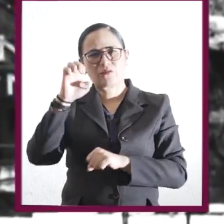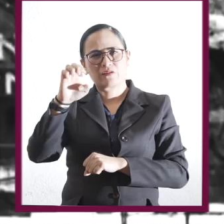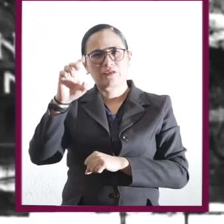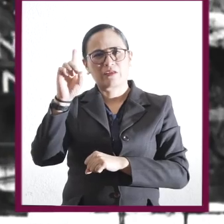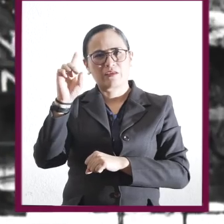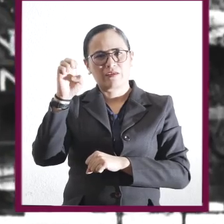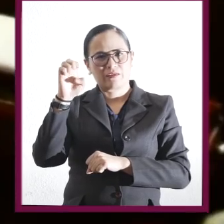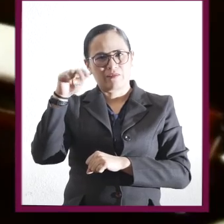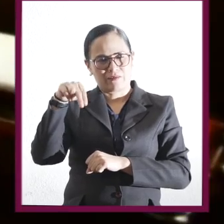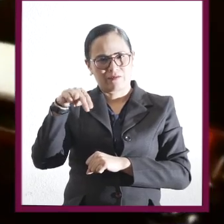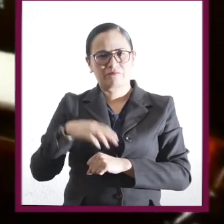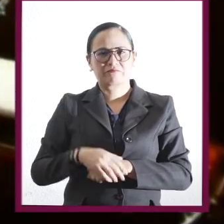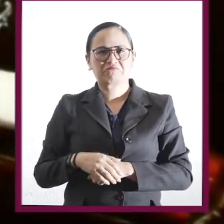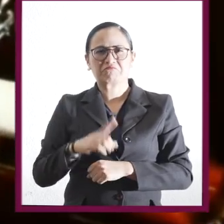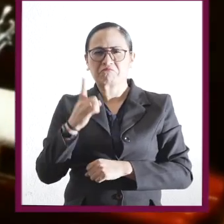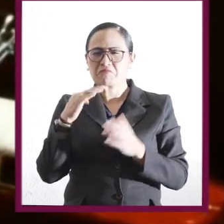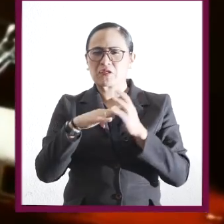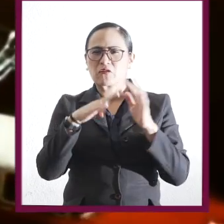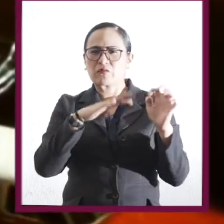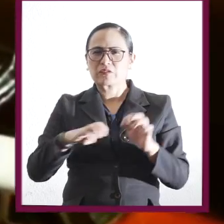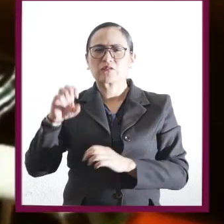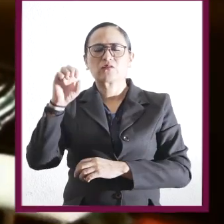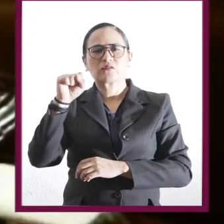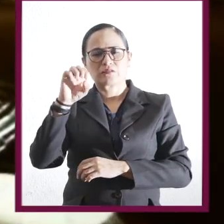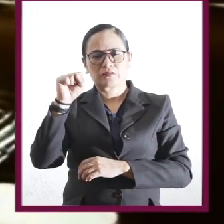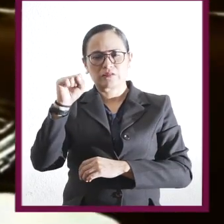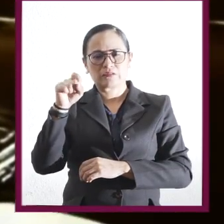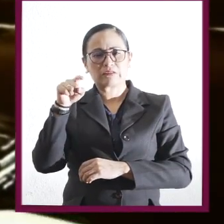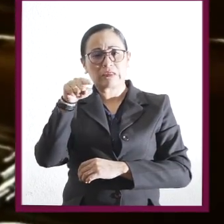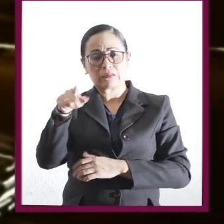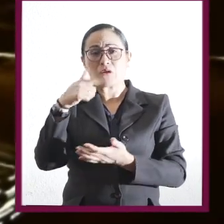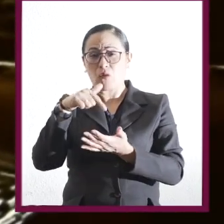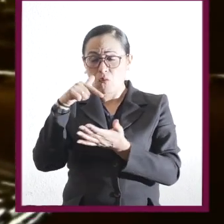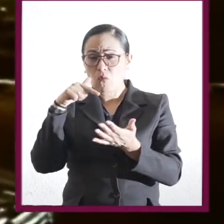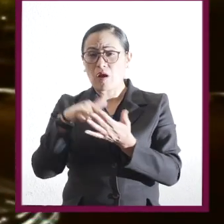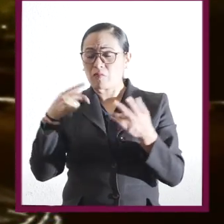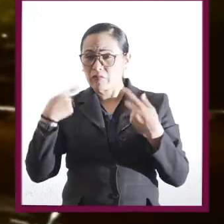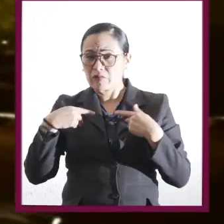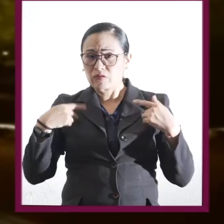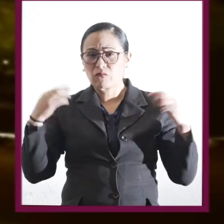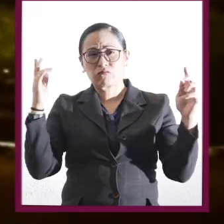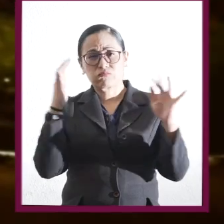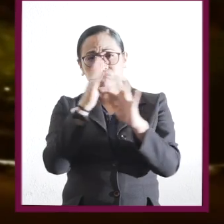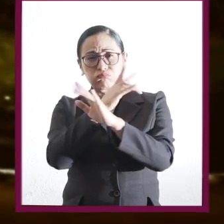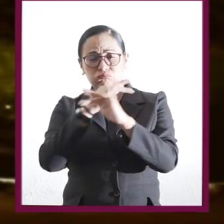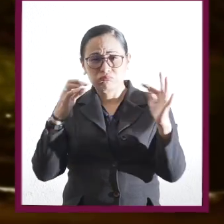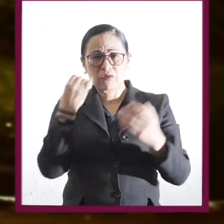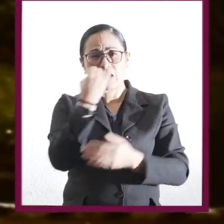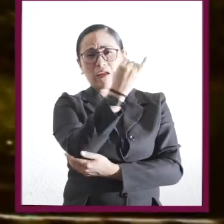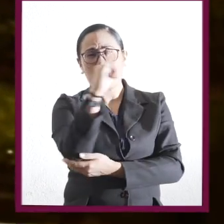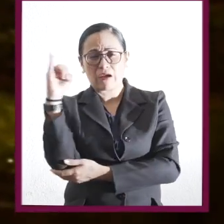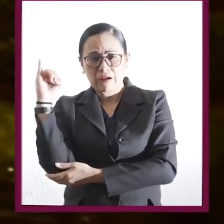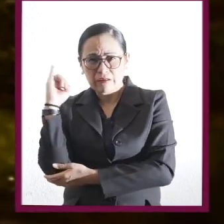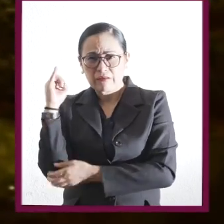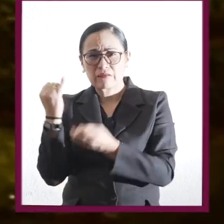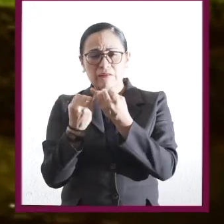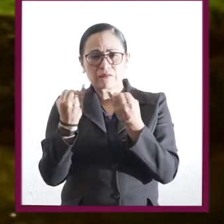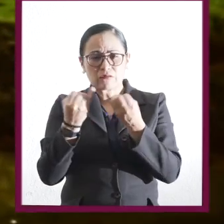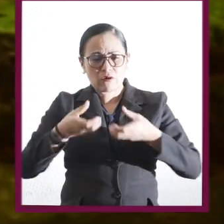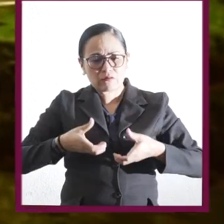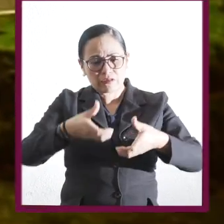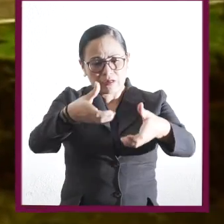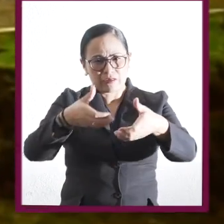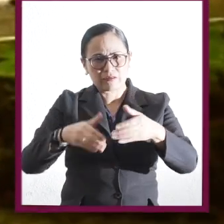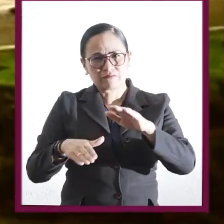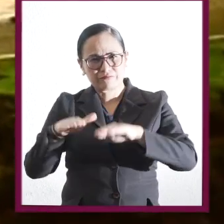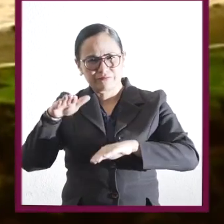Edén. Para los años 60, este ya era un punto muy transitado, rodeado de jardines y pasos a